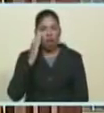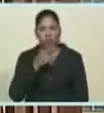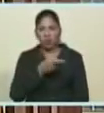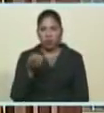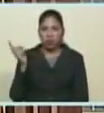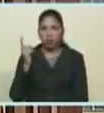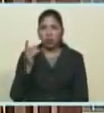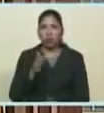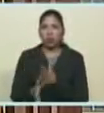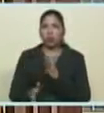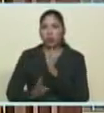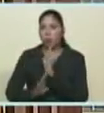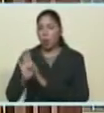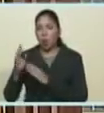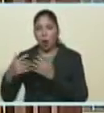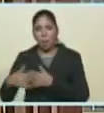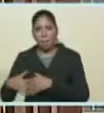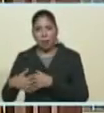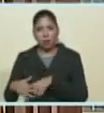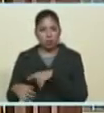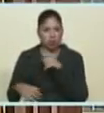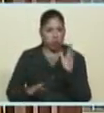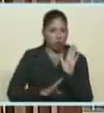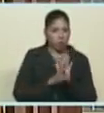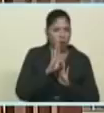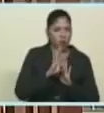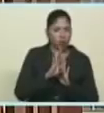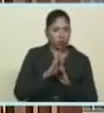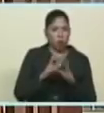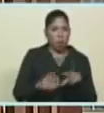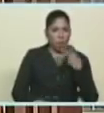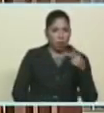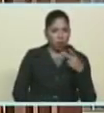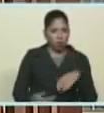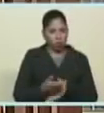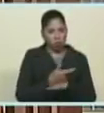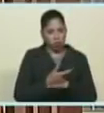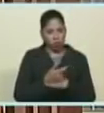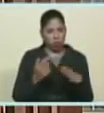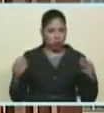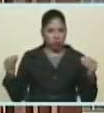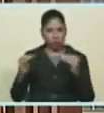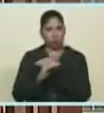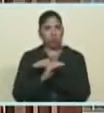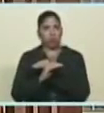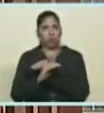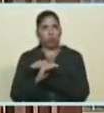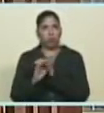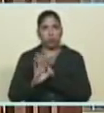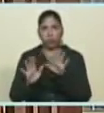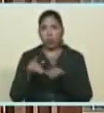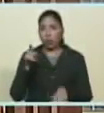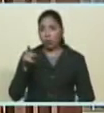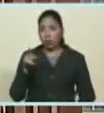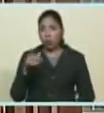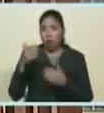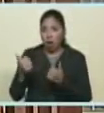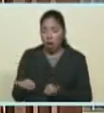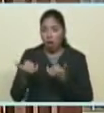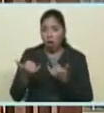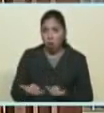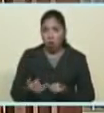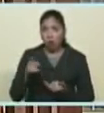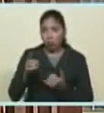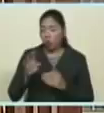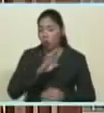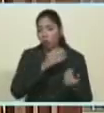el desarrollo de la CBG y el desarrollo político de la gobernación. Eso se acaba con usted, Mayor General Justo